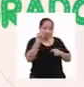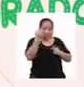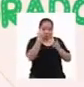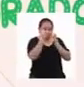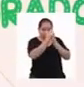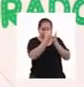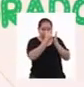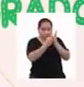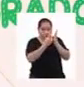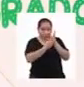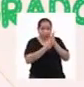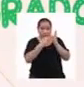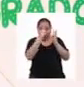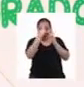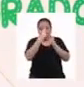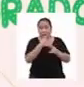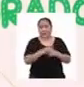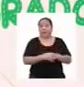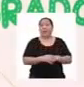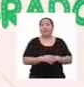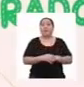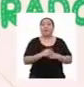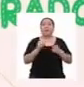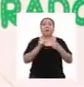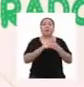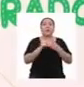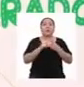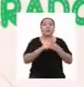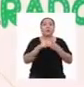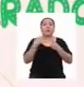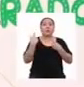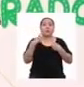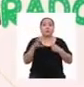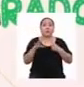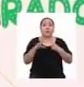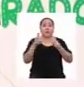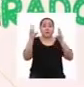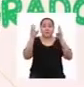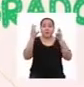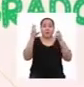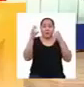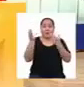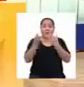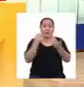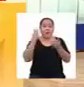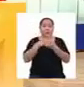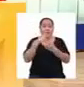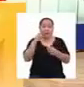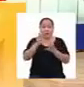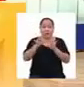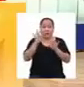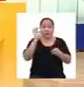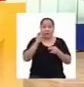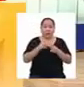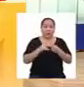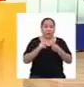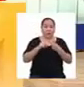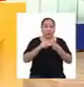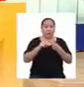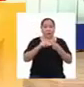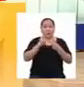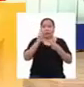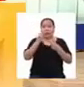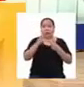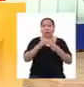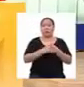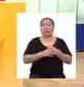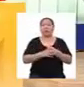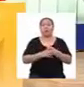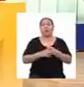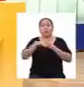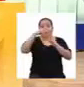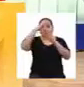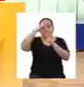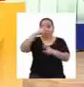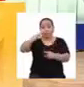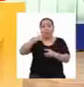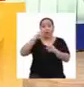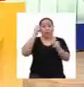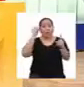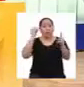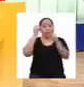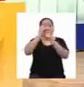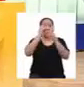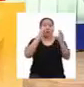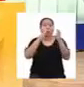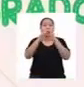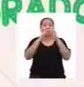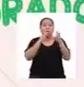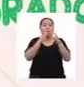criterios. 1. Si el tema se identifica fácilmente. 2. Cumple con el propósito comunicativo